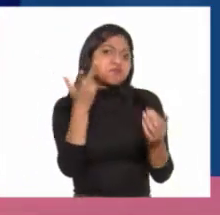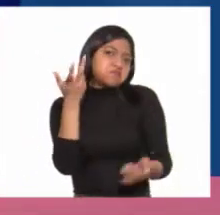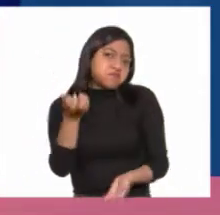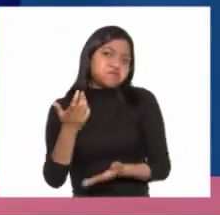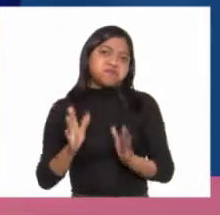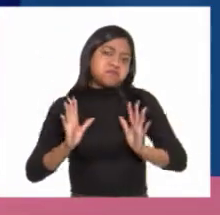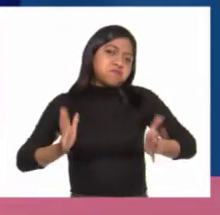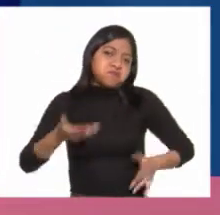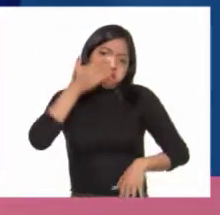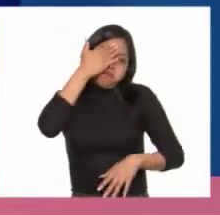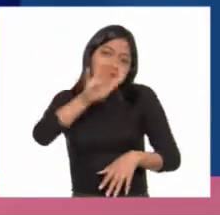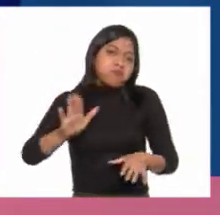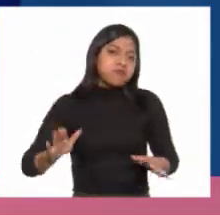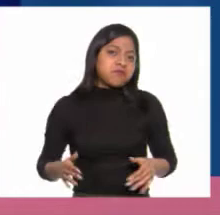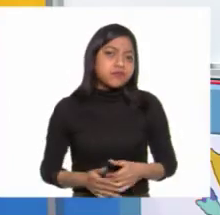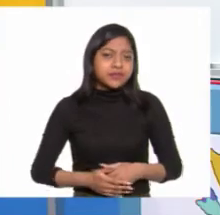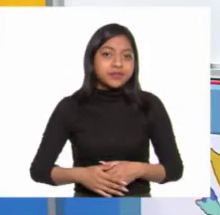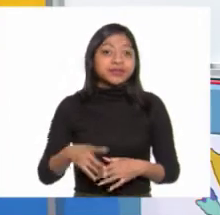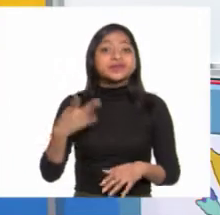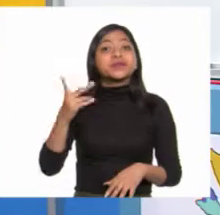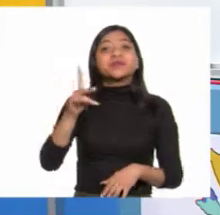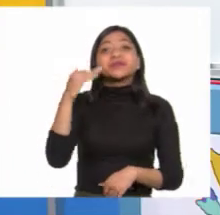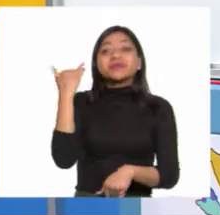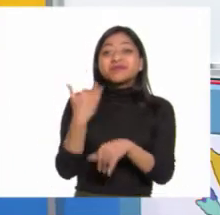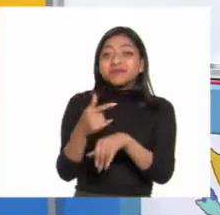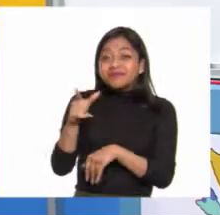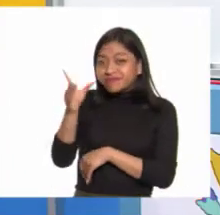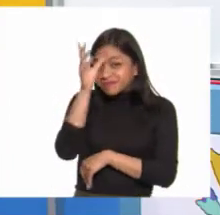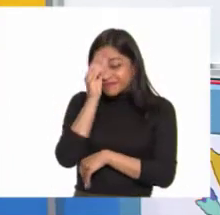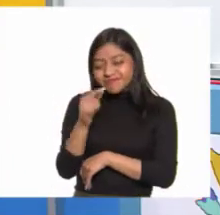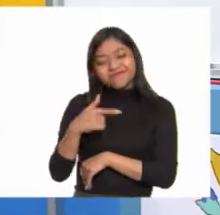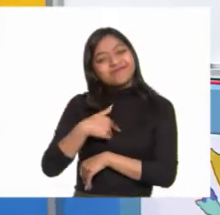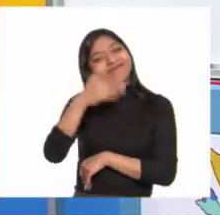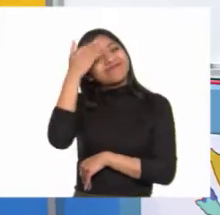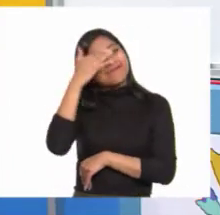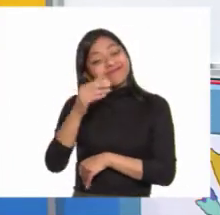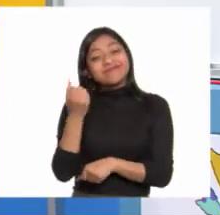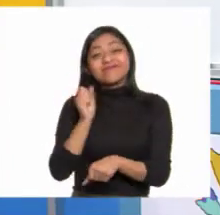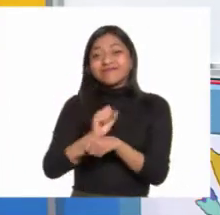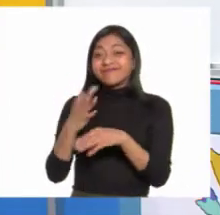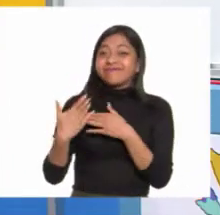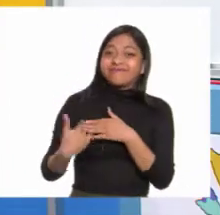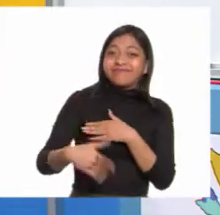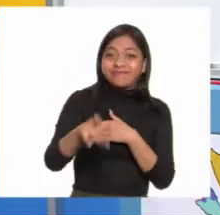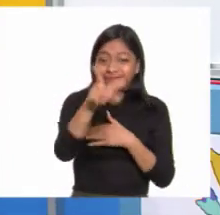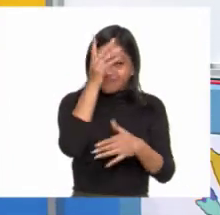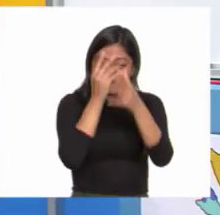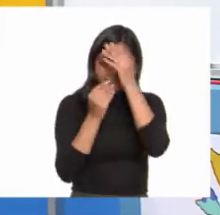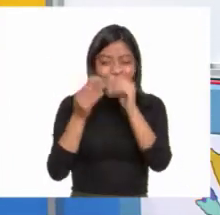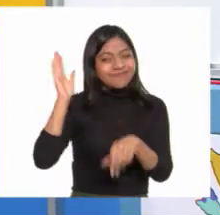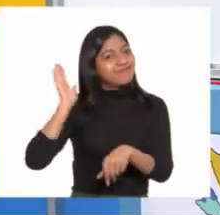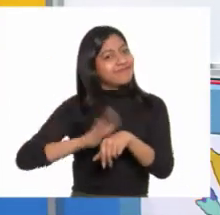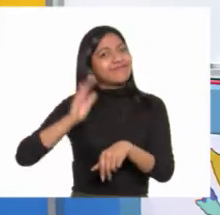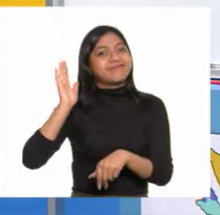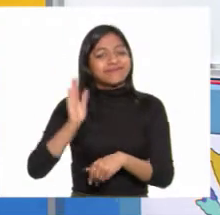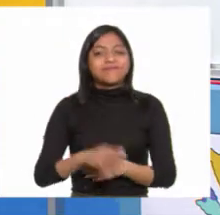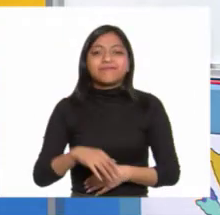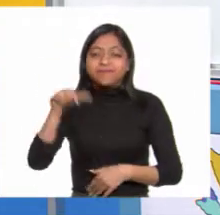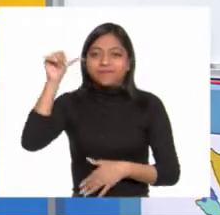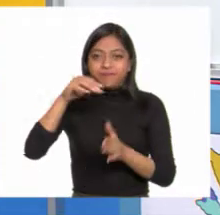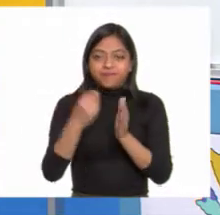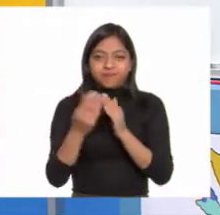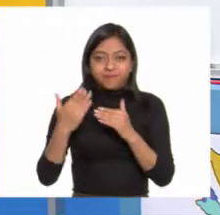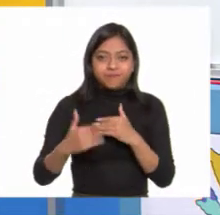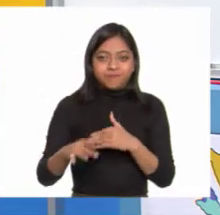que ya sabemos hacer. Pero te aseguro, mi querido Ton, que en estas próximas clases vas a aprender muchas cosas más de los